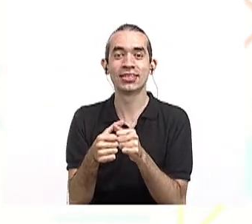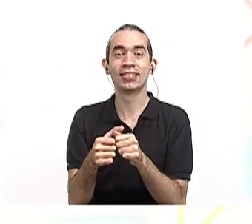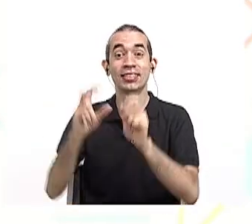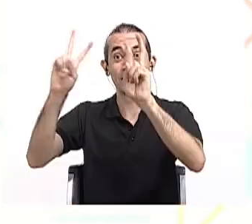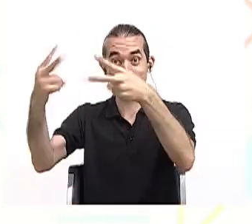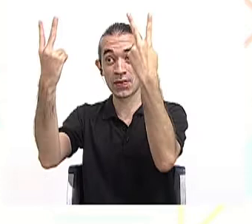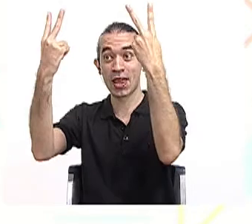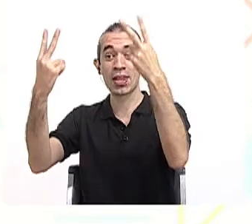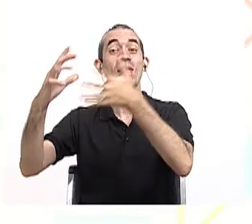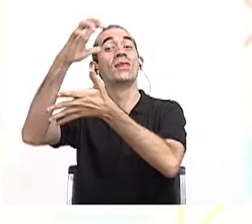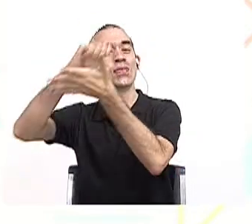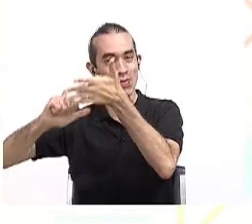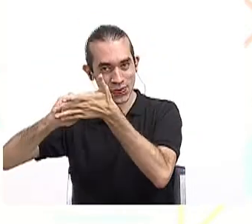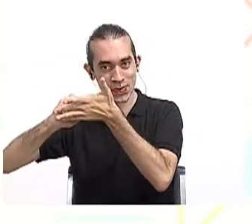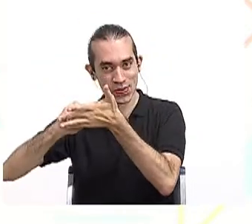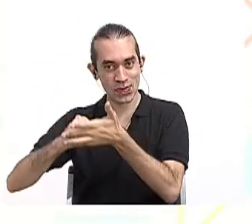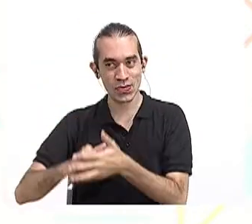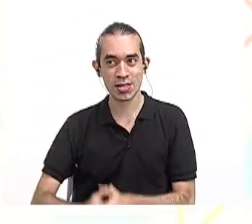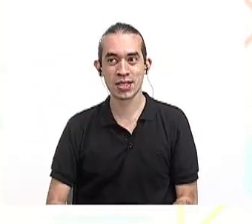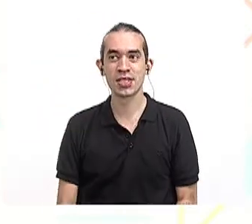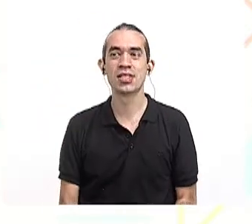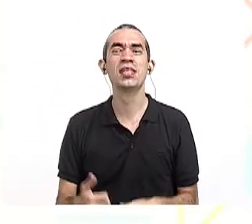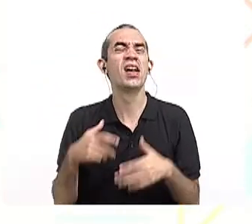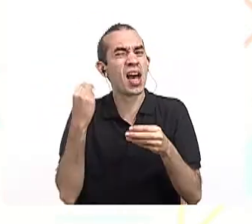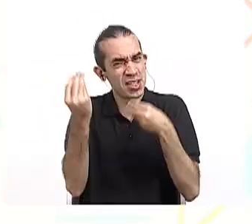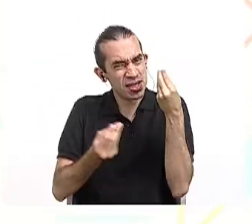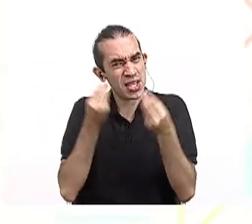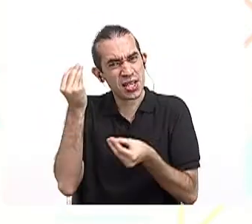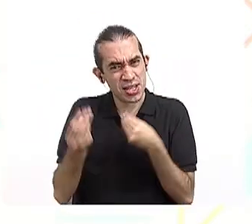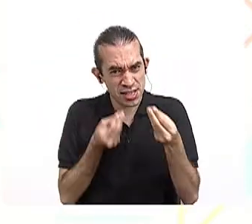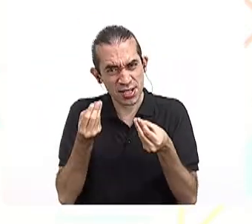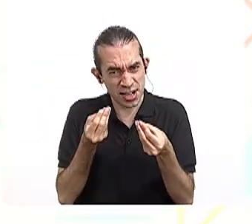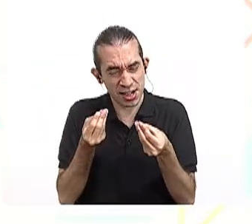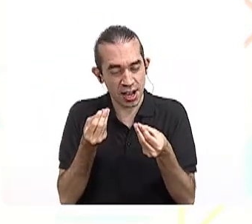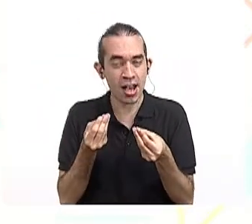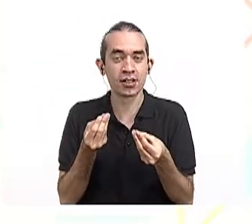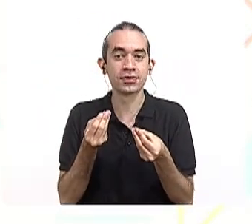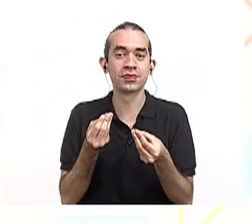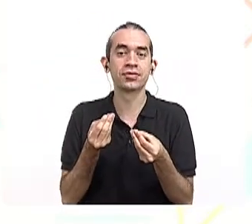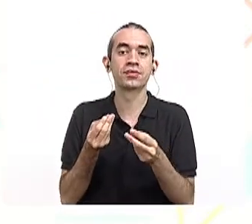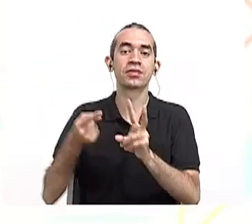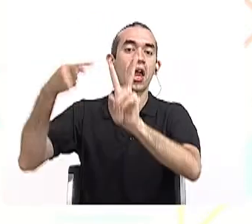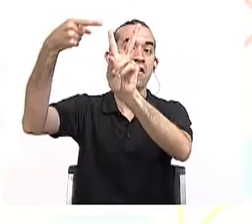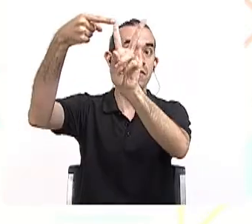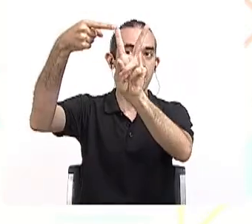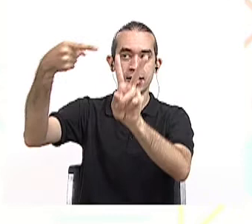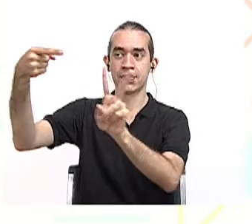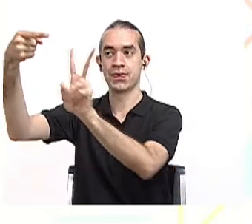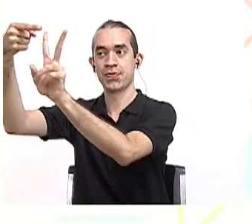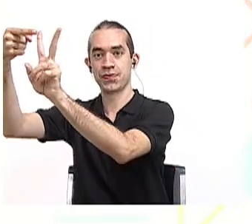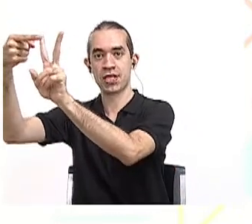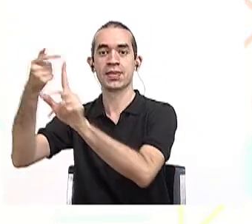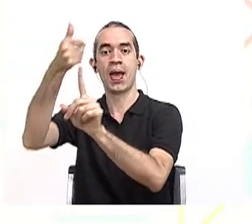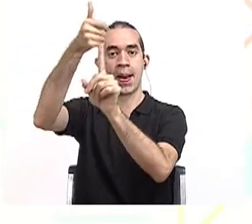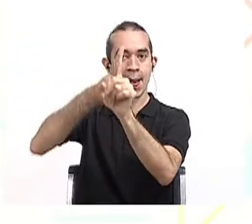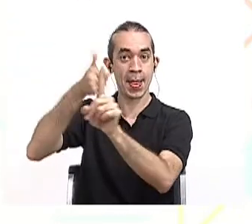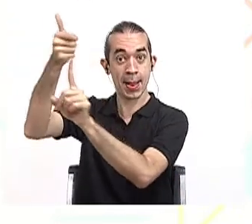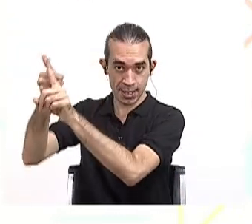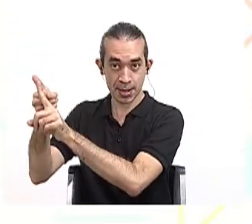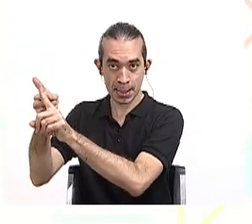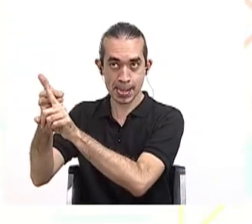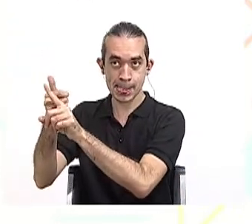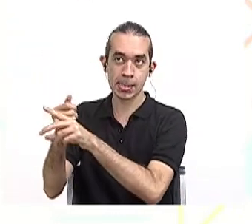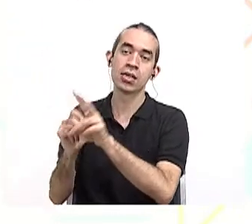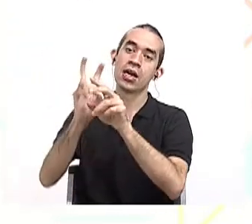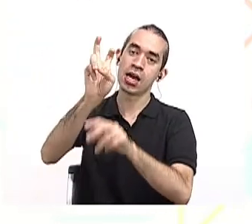Diferencia de cuadrados. ¿Qué hacíamos? Sacamos raíz a cada término,